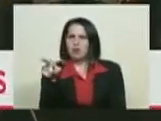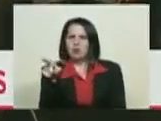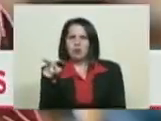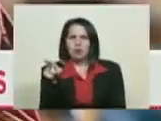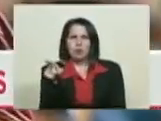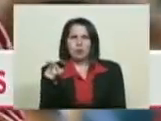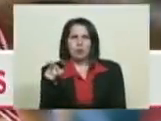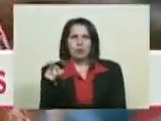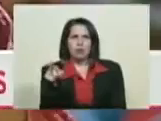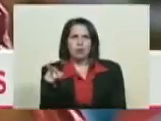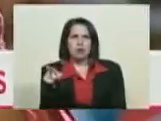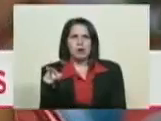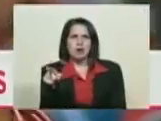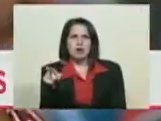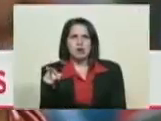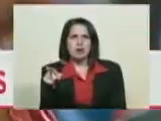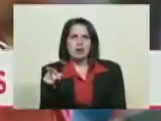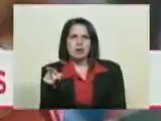¿ah?